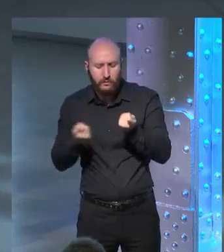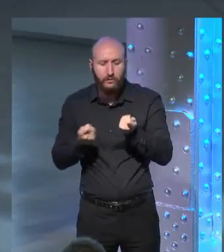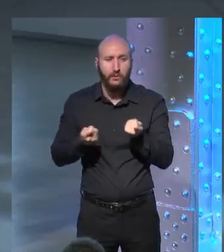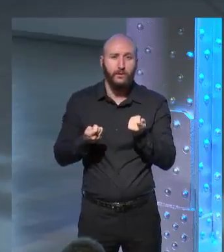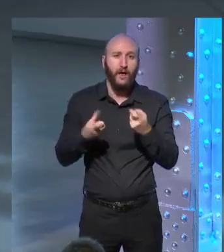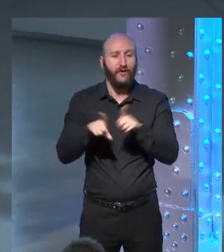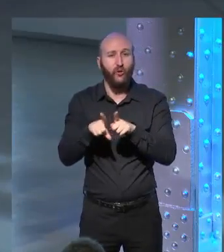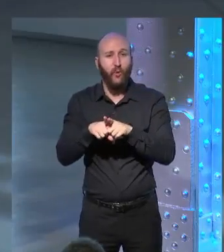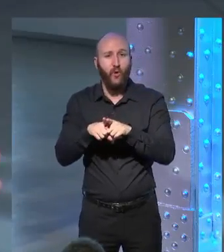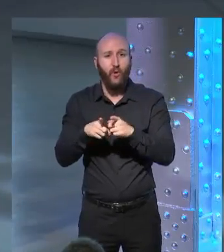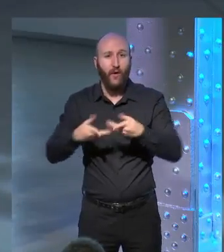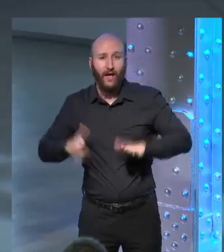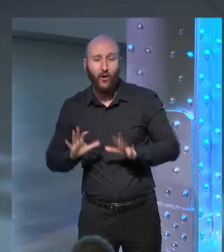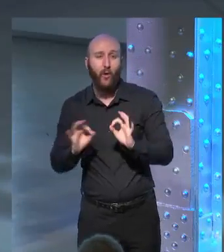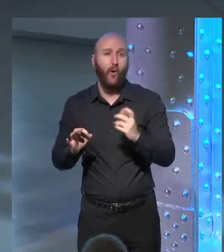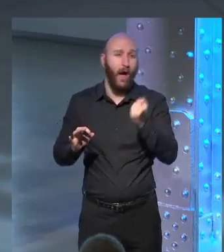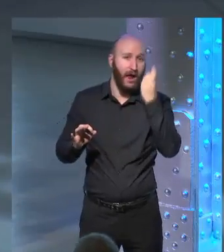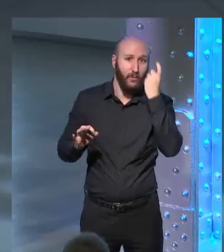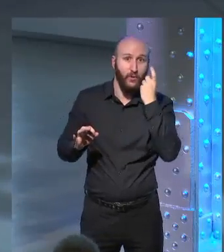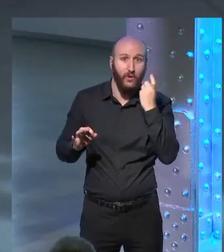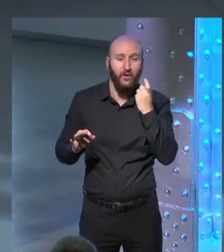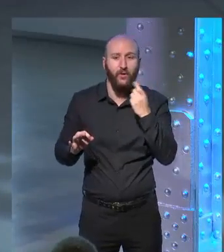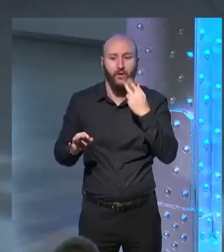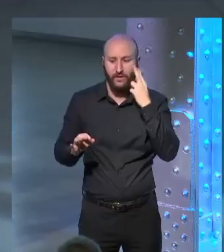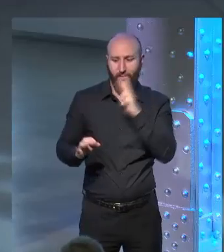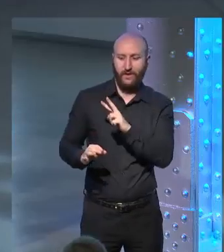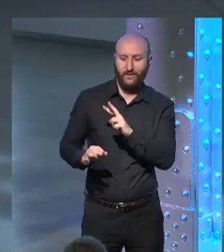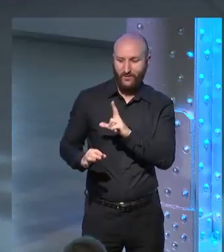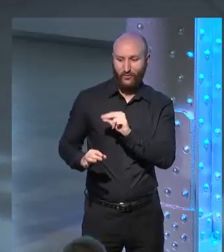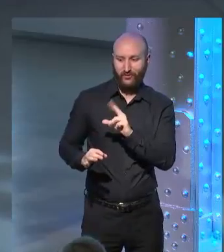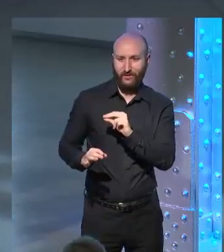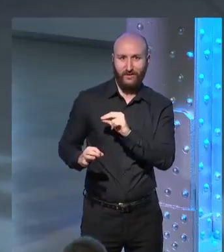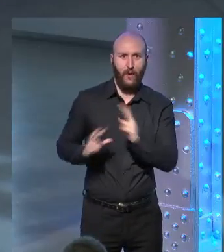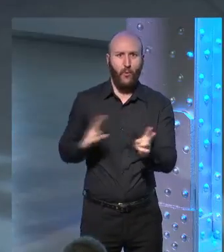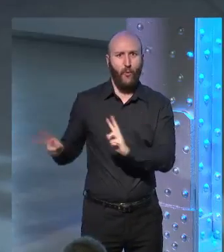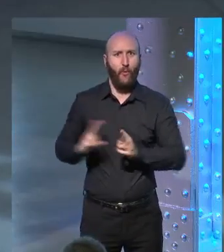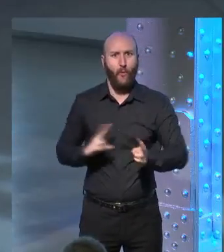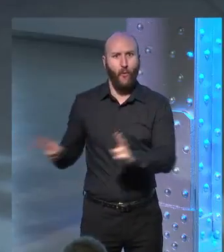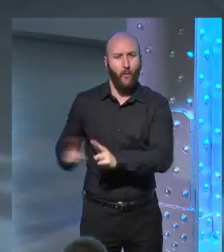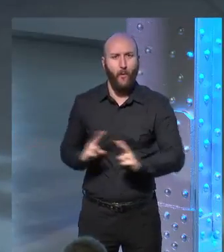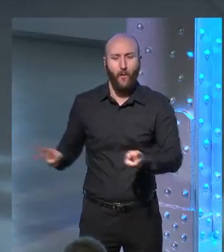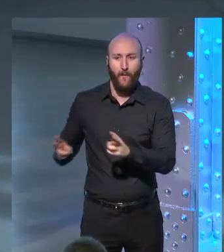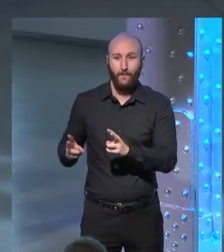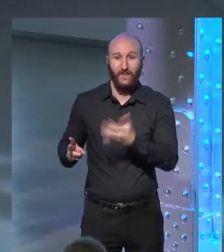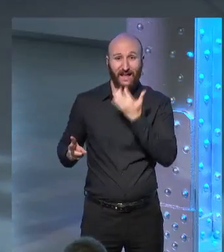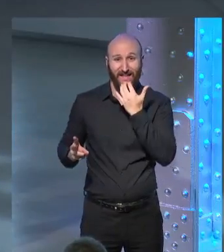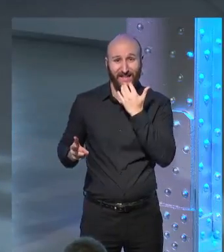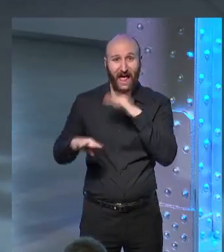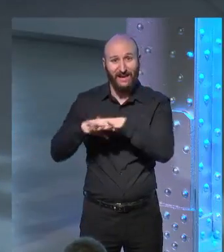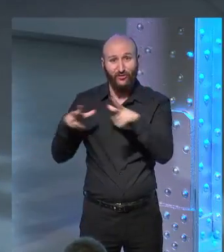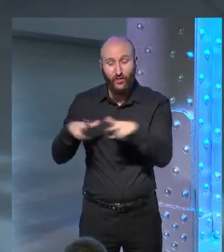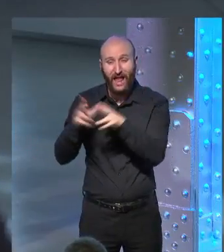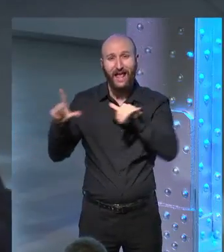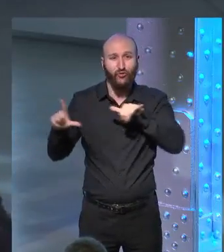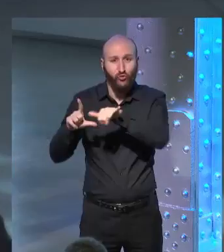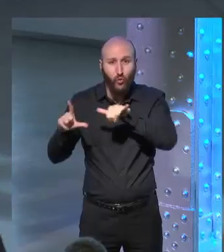otro alumno, oye, que es un bala perdido y que dices, bueno, a este pobre, como encima le deje efectivamente rienda suelta en YouTube, le